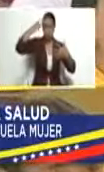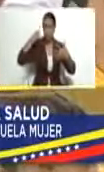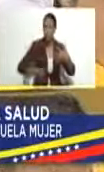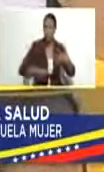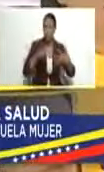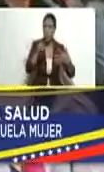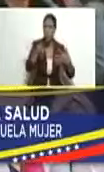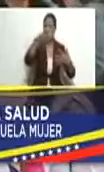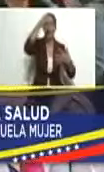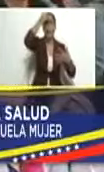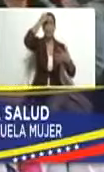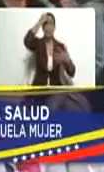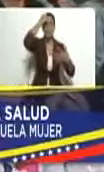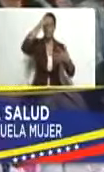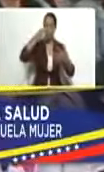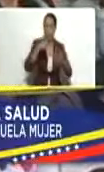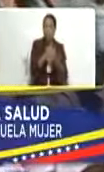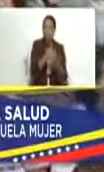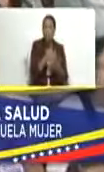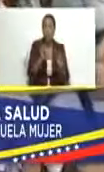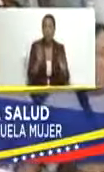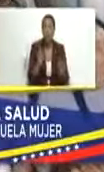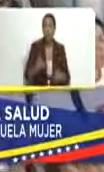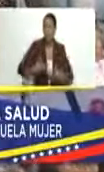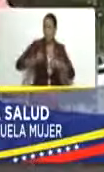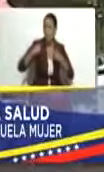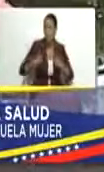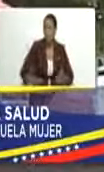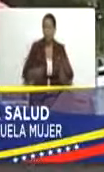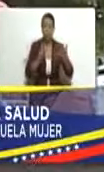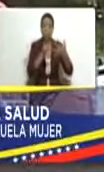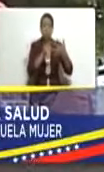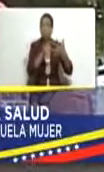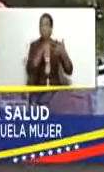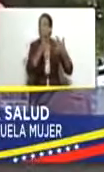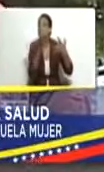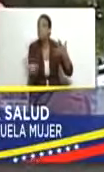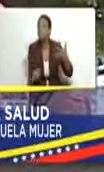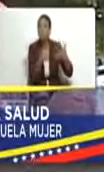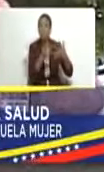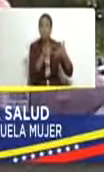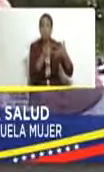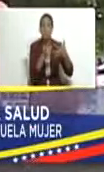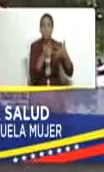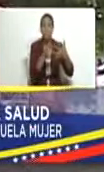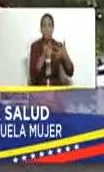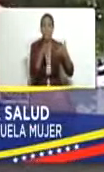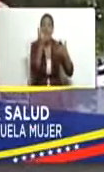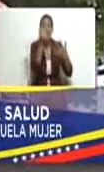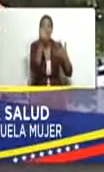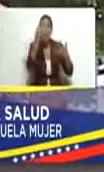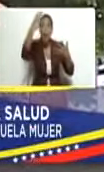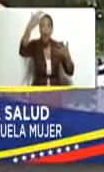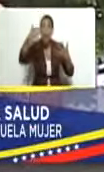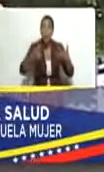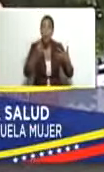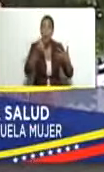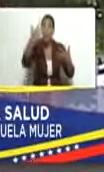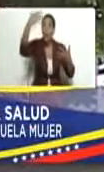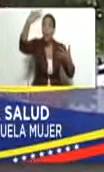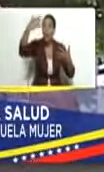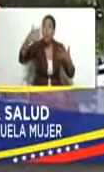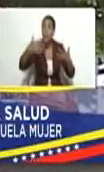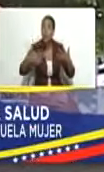mujer. La formación. En tercer lugar, la economía. Mujer,